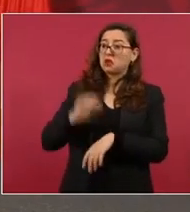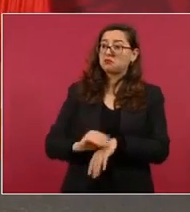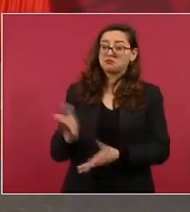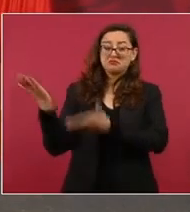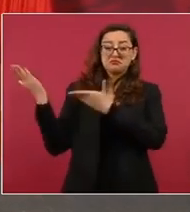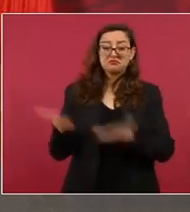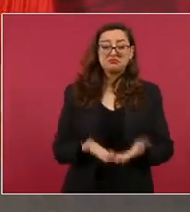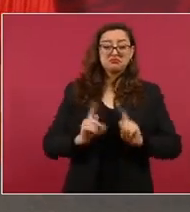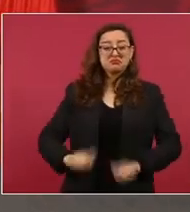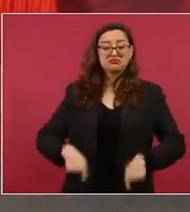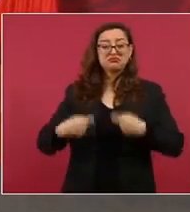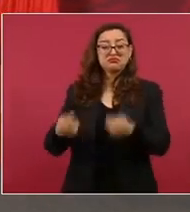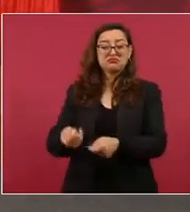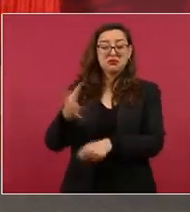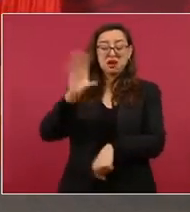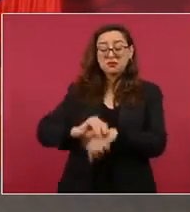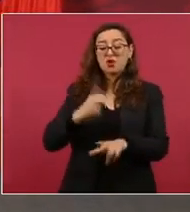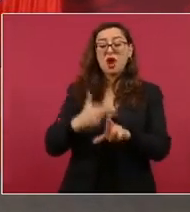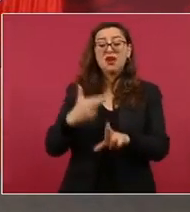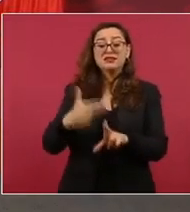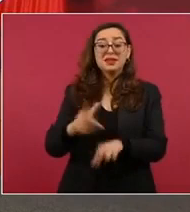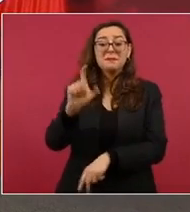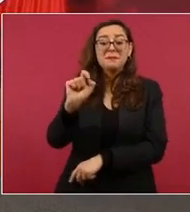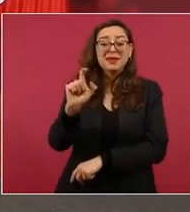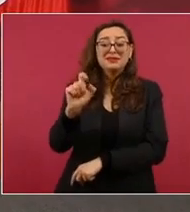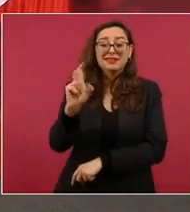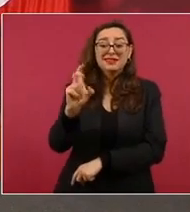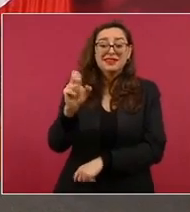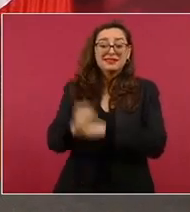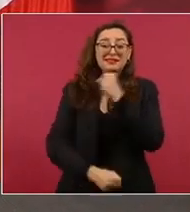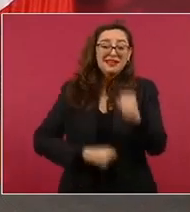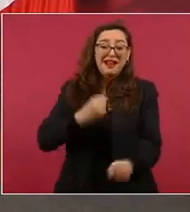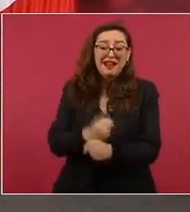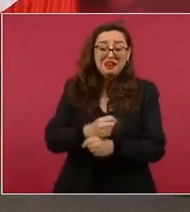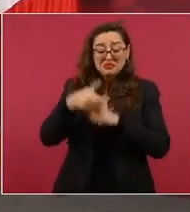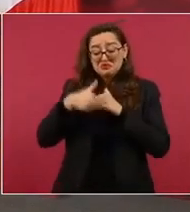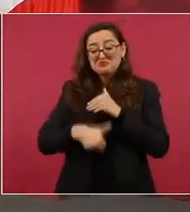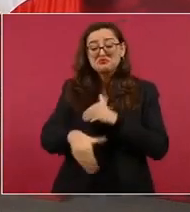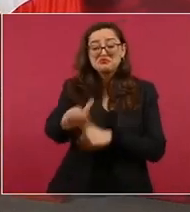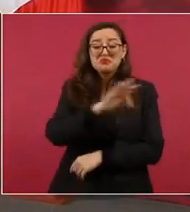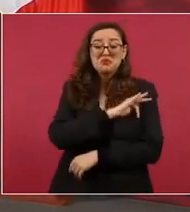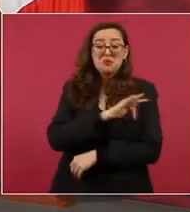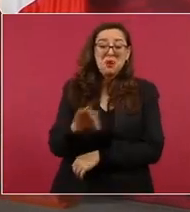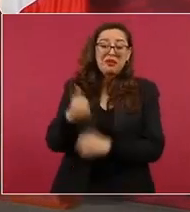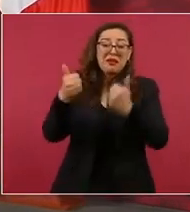que les entregaron las concesiones después de la llamada reforma